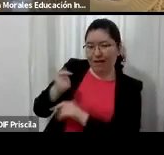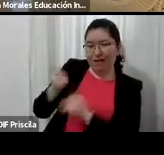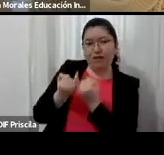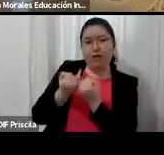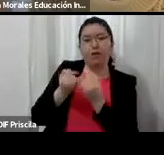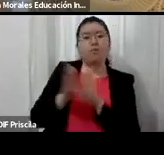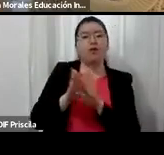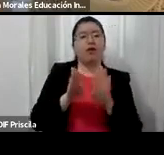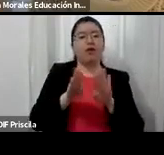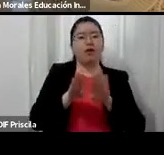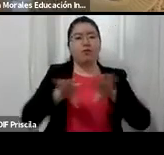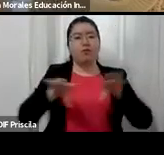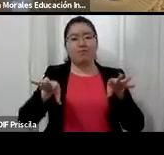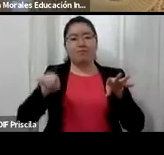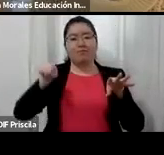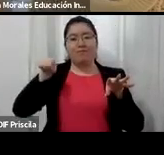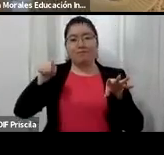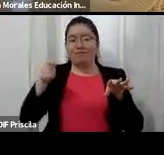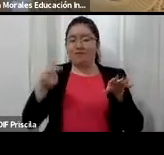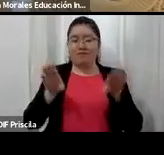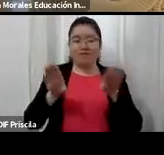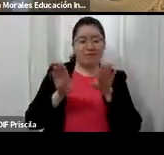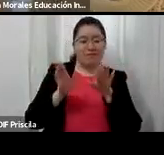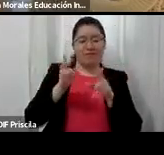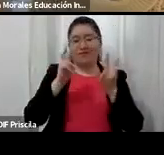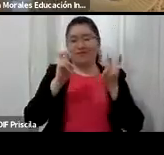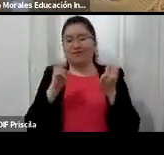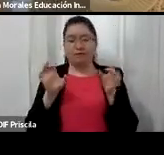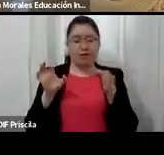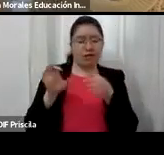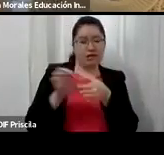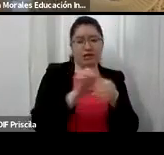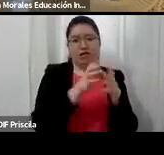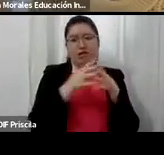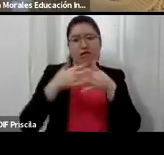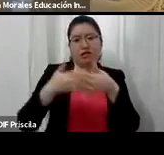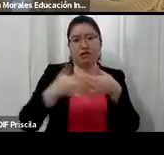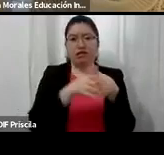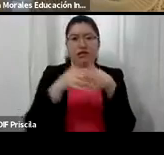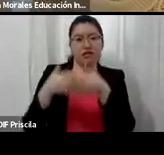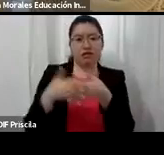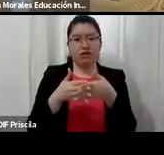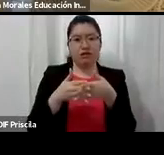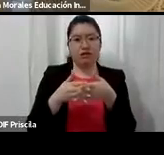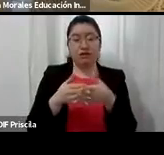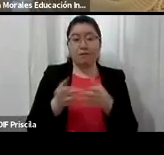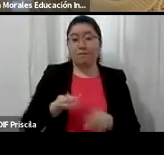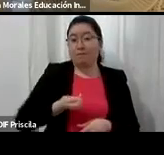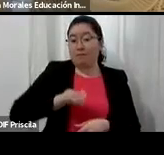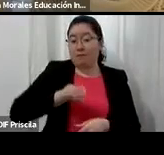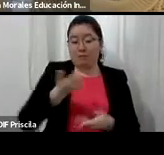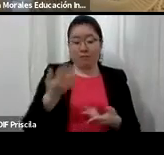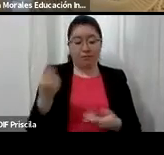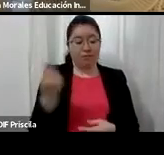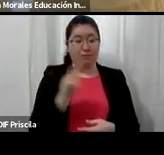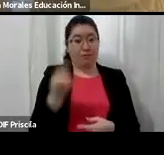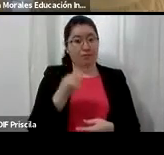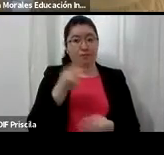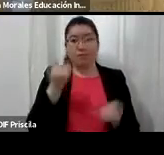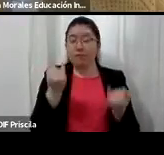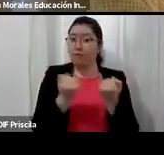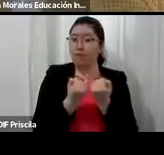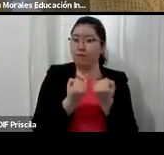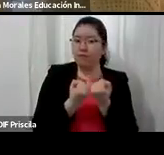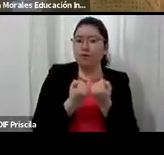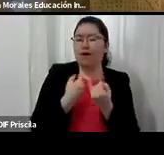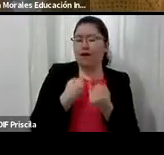de algunos conceptos que se mezclan y creo que hay que empezar a delimitarlos, ¿no? A mí me parece que la educación para la paz